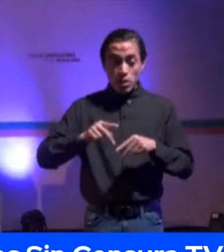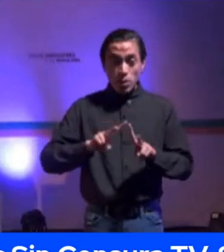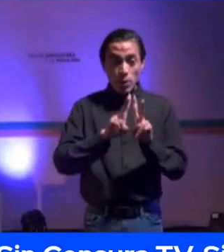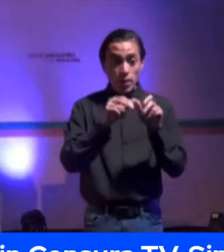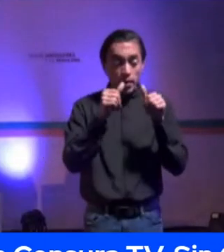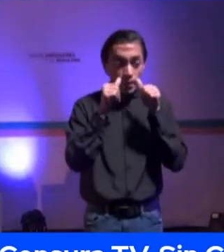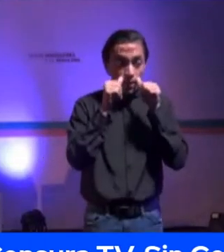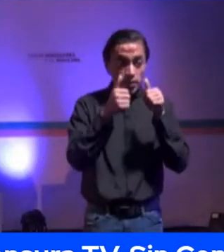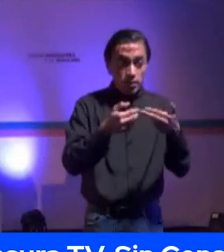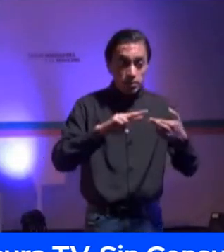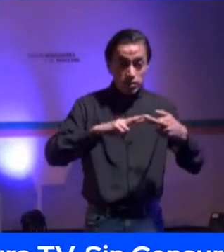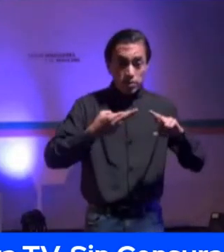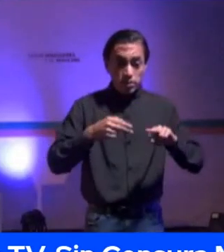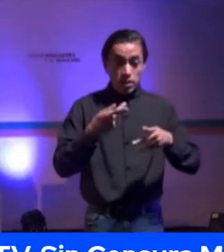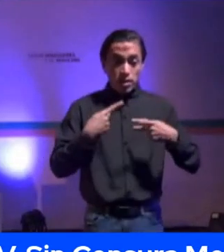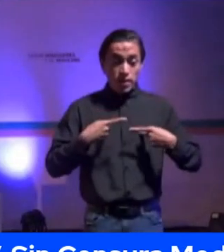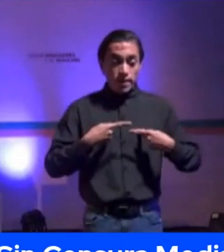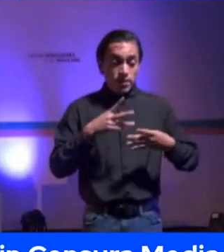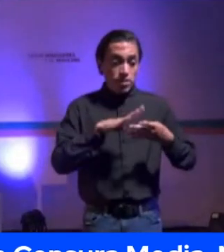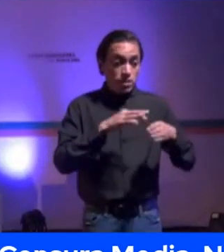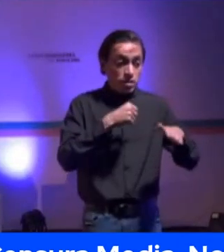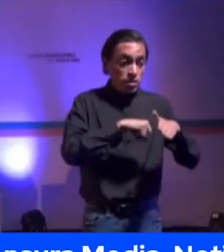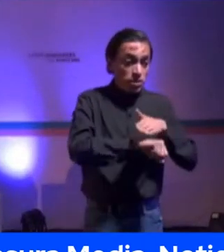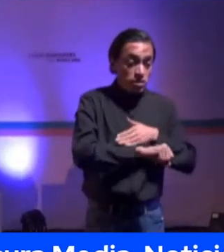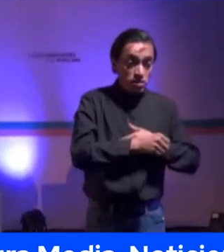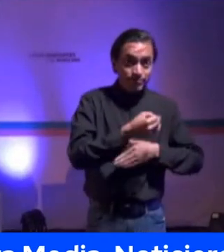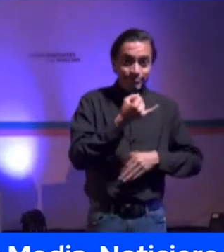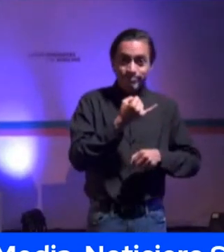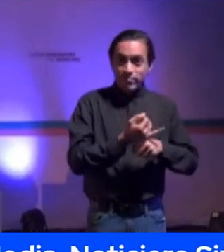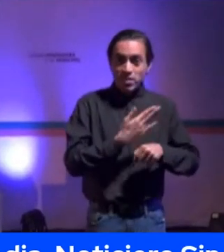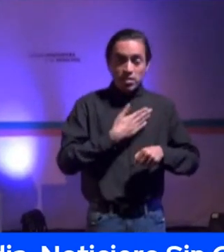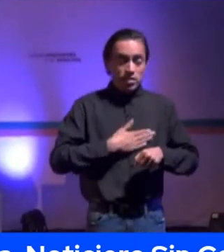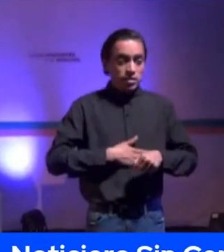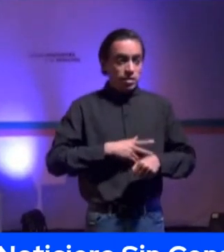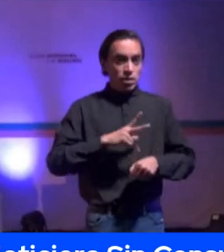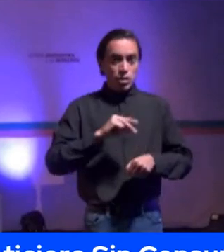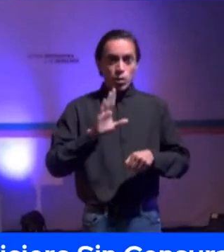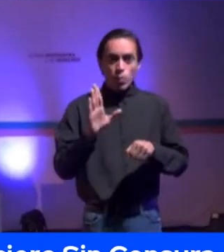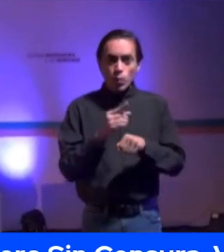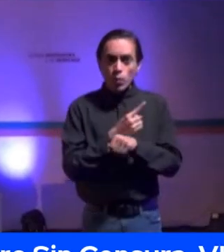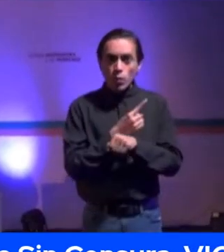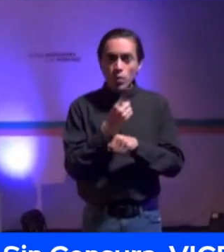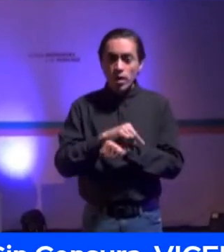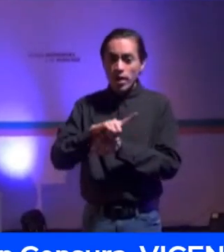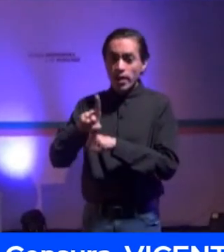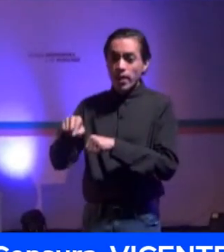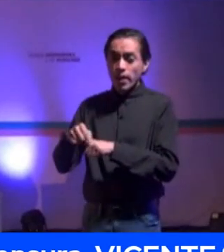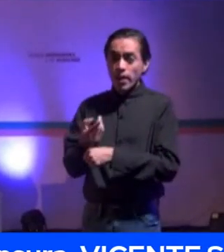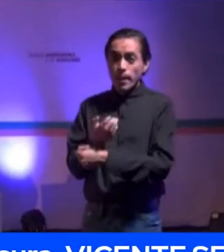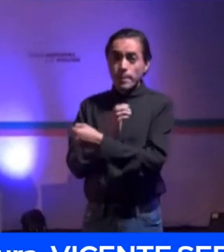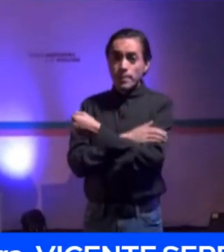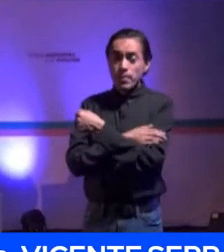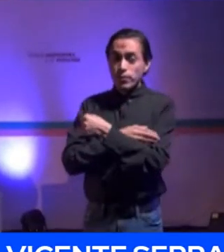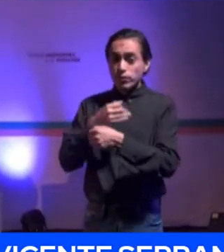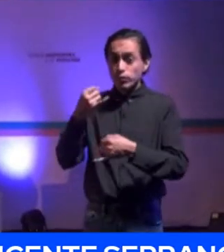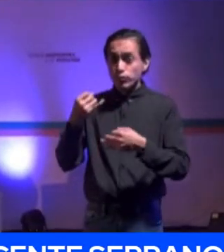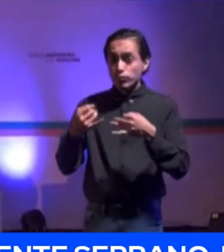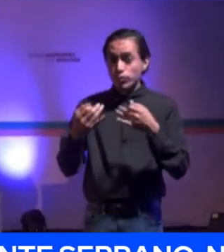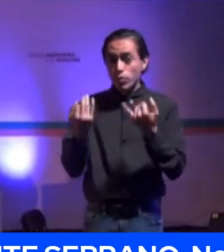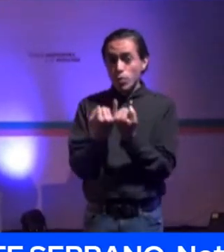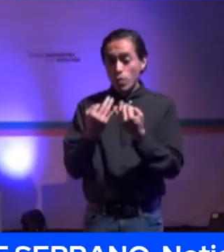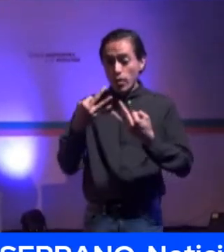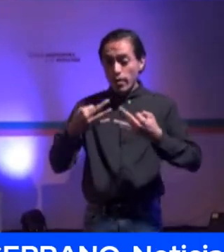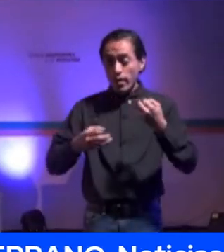relacionados con personas presas de forma injusta. ¿Por qué no lo tendría que ver? Porque es un tema del Poder Judicial. El Poder Judicial por sí tendría que hacerlo